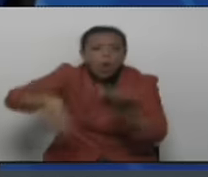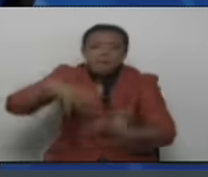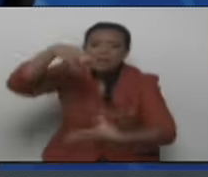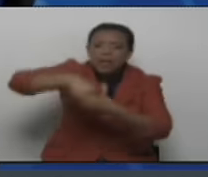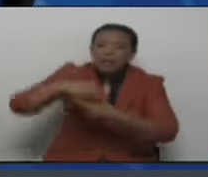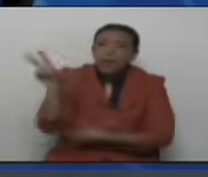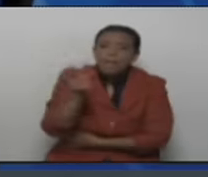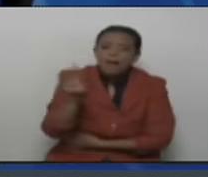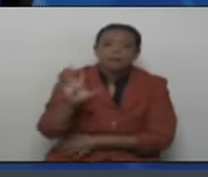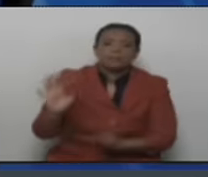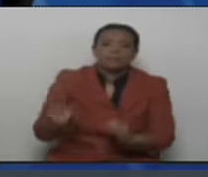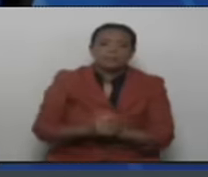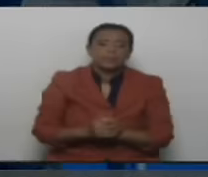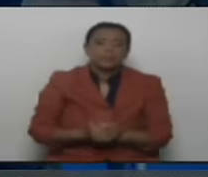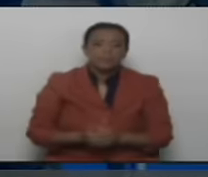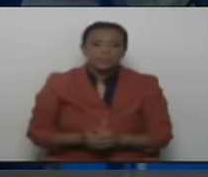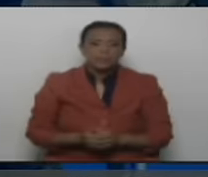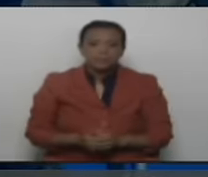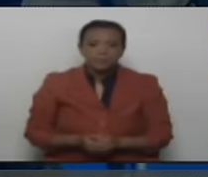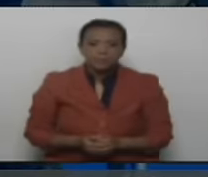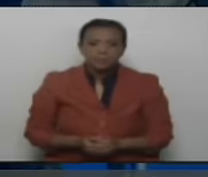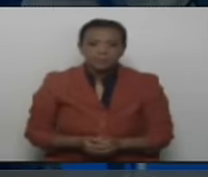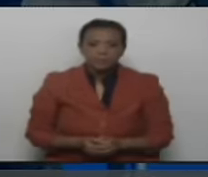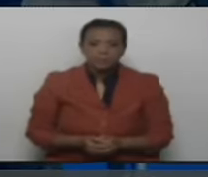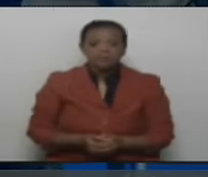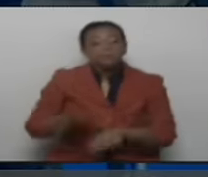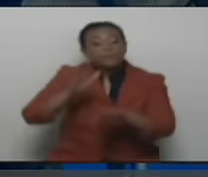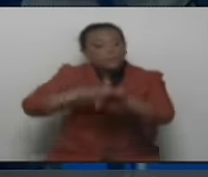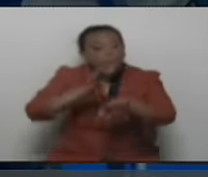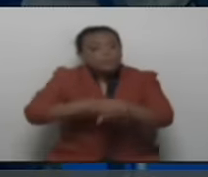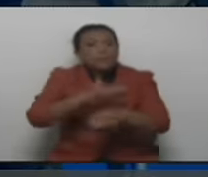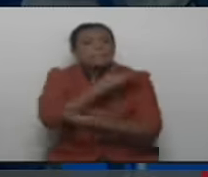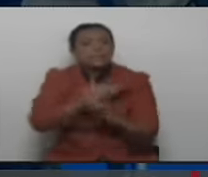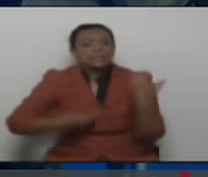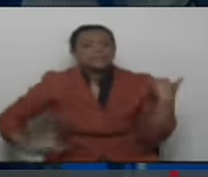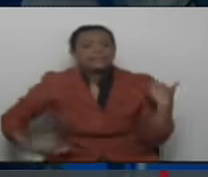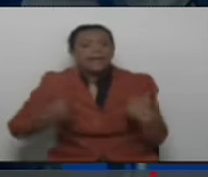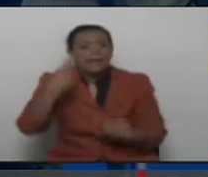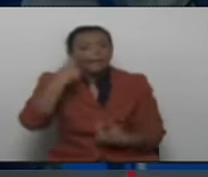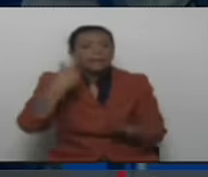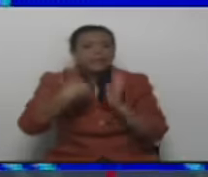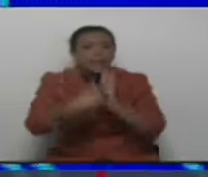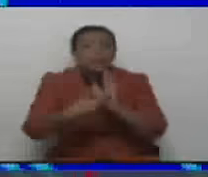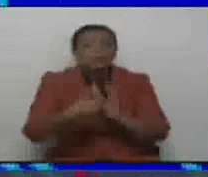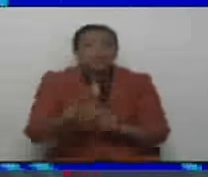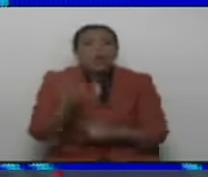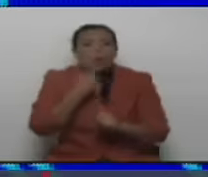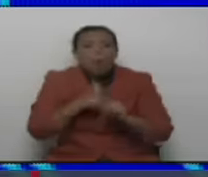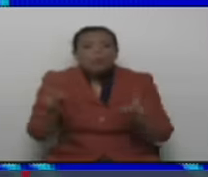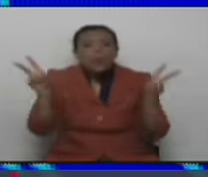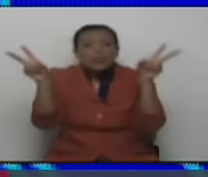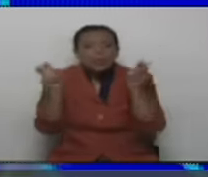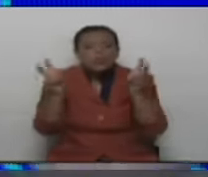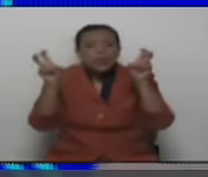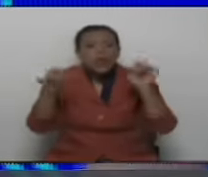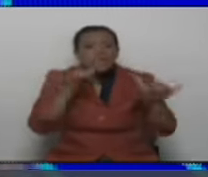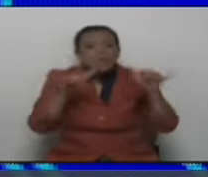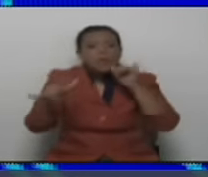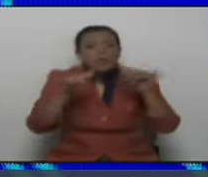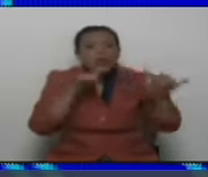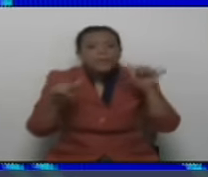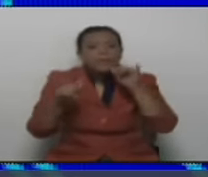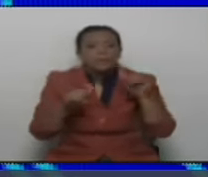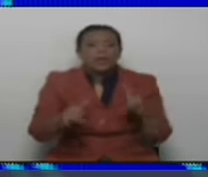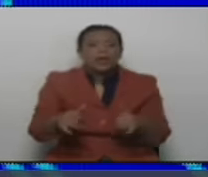Venezuela. Bueno, presidente, precisamente teníamos previsto otro titular que tiene que ver con la Sexta y